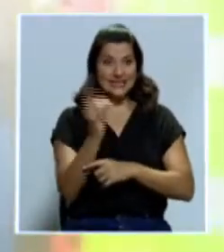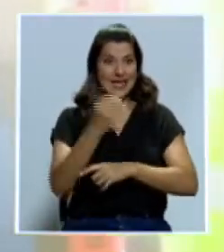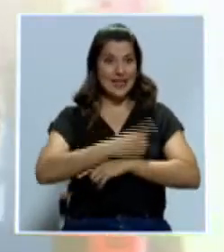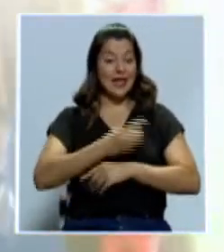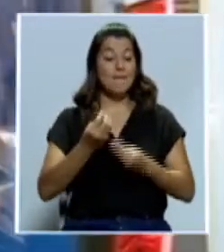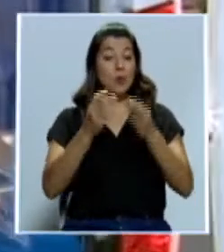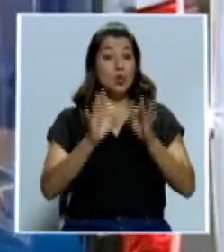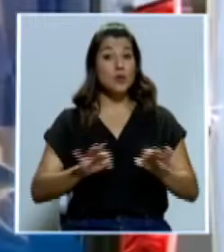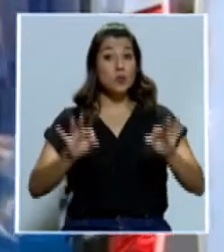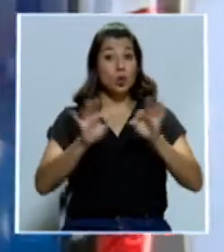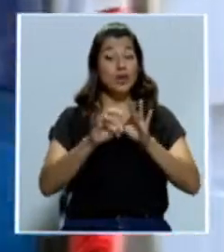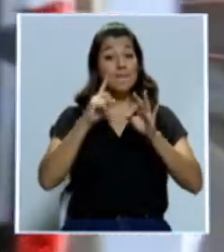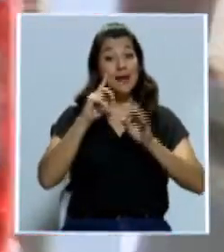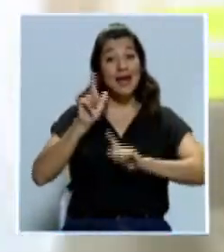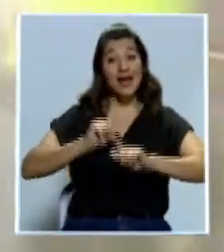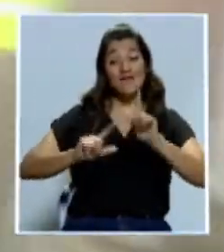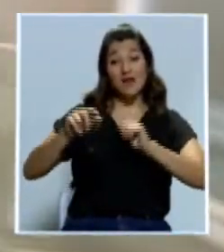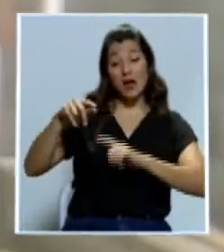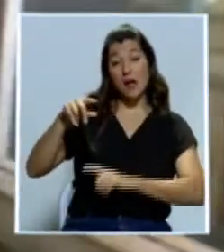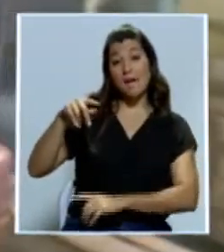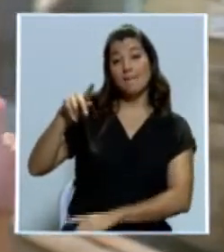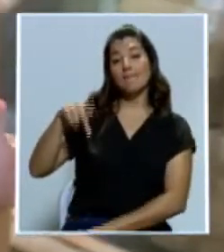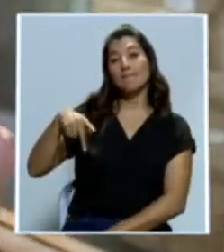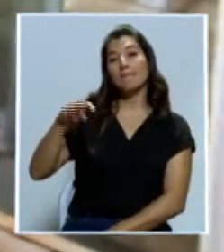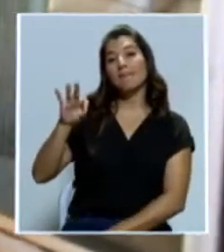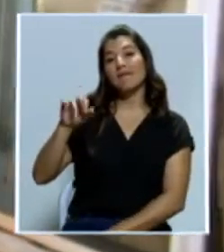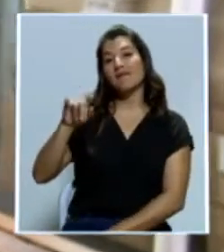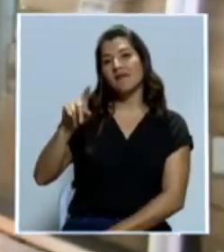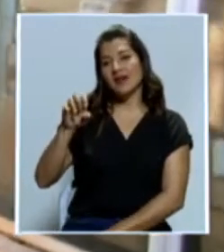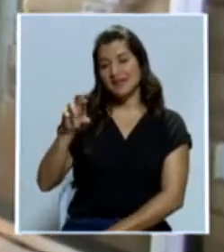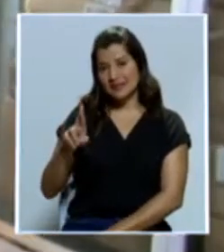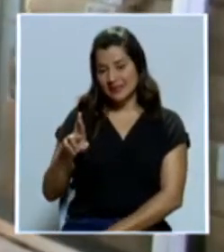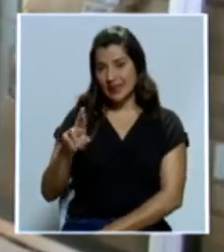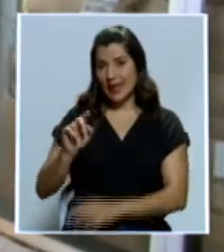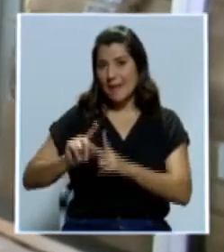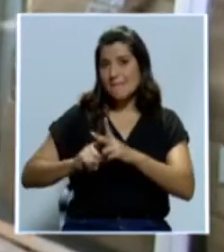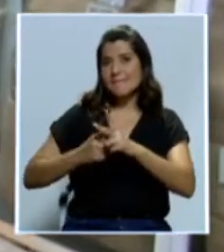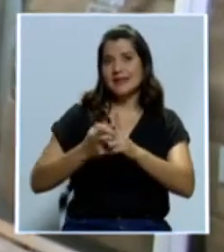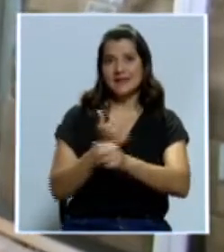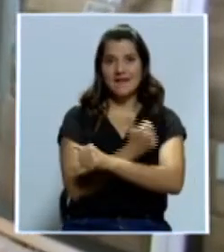y BioNTech, que comenzarán la comercialización de su vacuna contra el coronavirus.